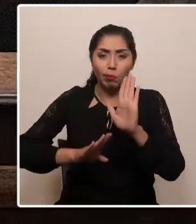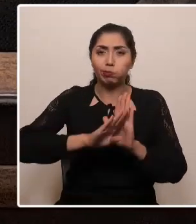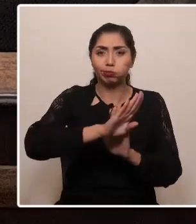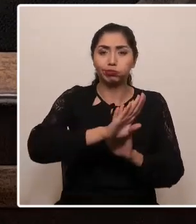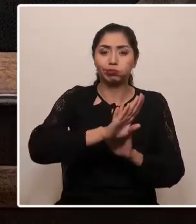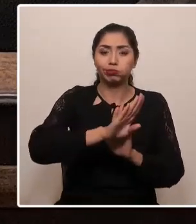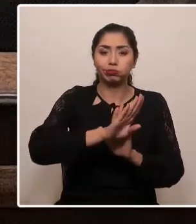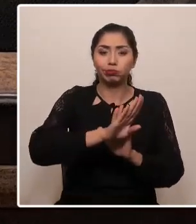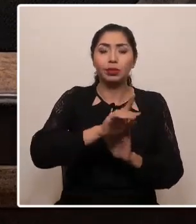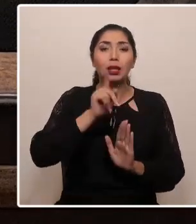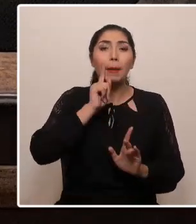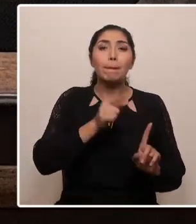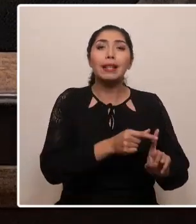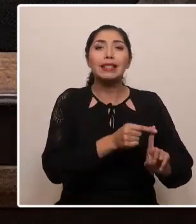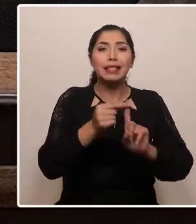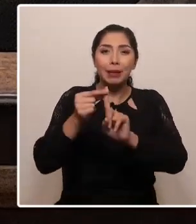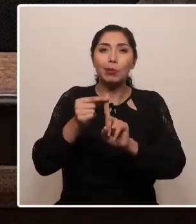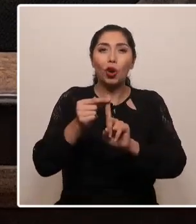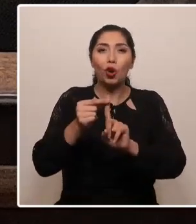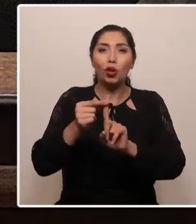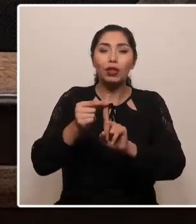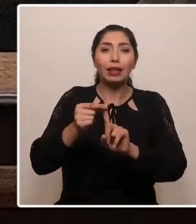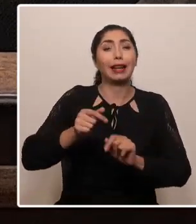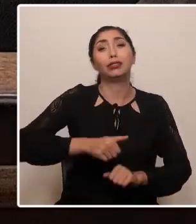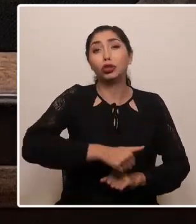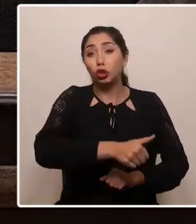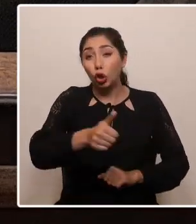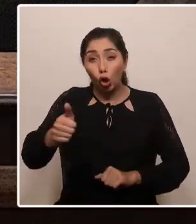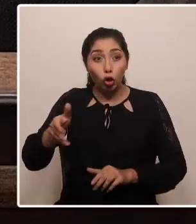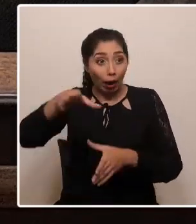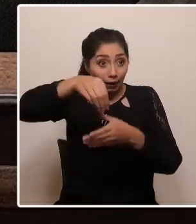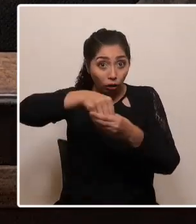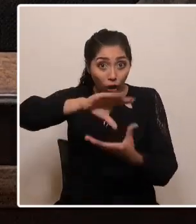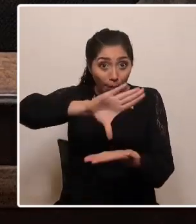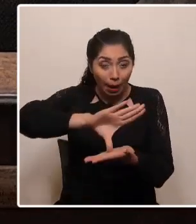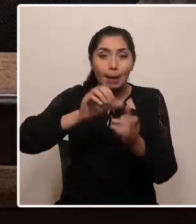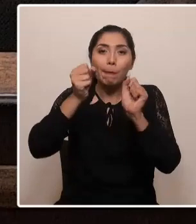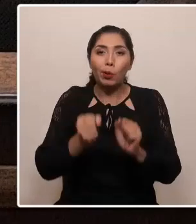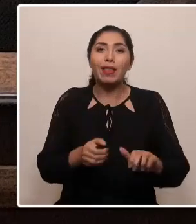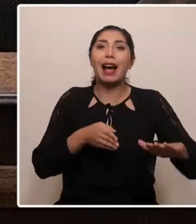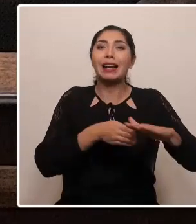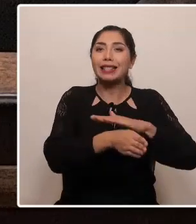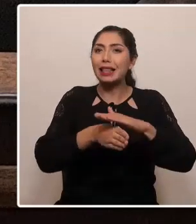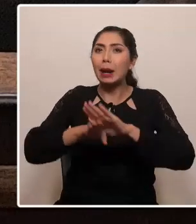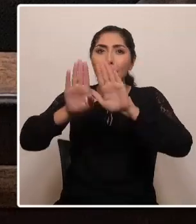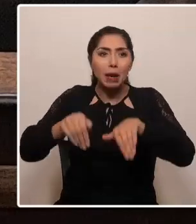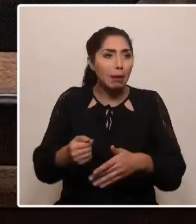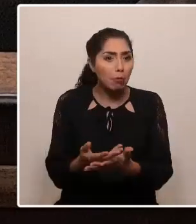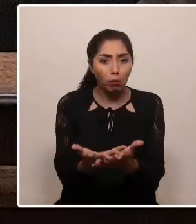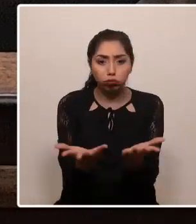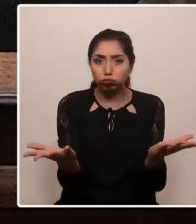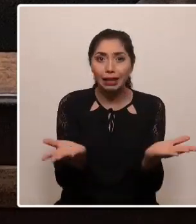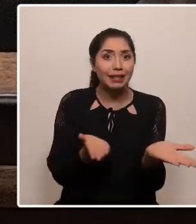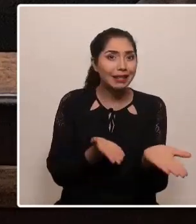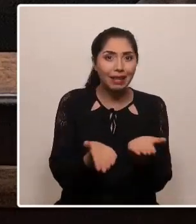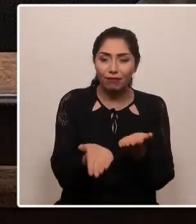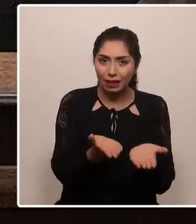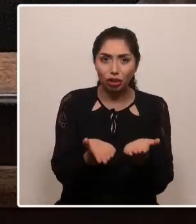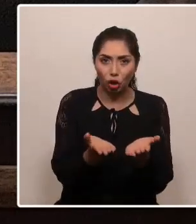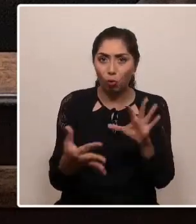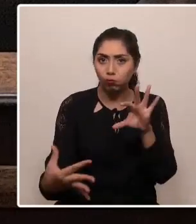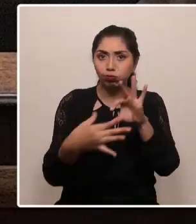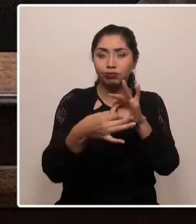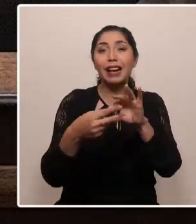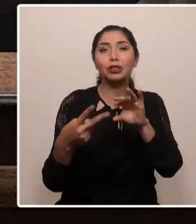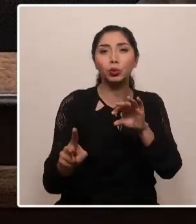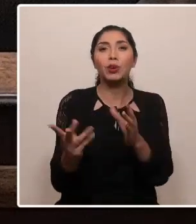principio de cobertura universal, es decir, todos dentro del país pueden acceder a la misma gama de servicios de acuerdo a sus necesidades,